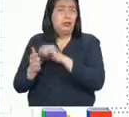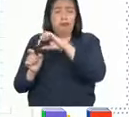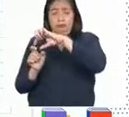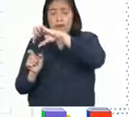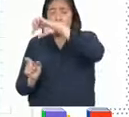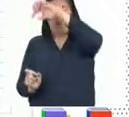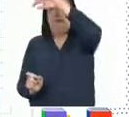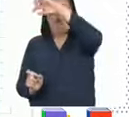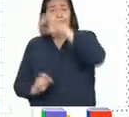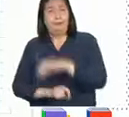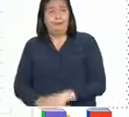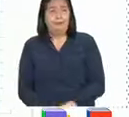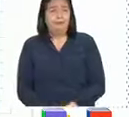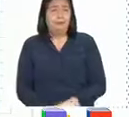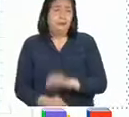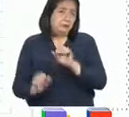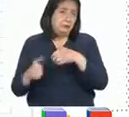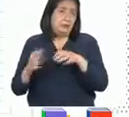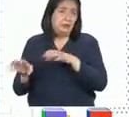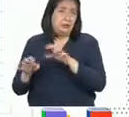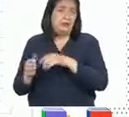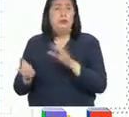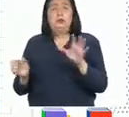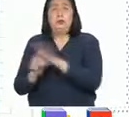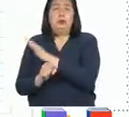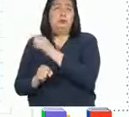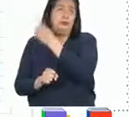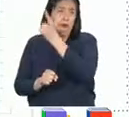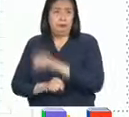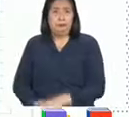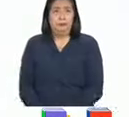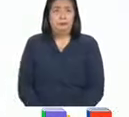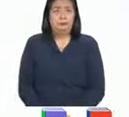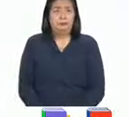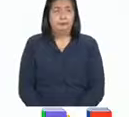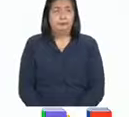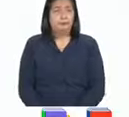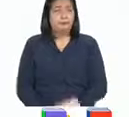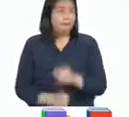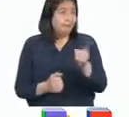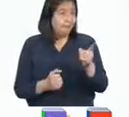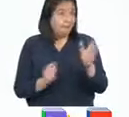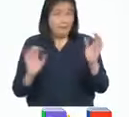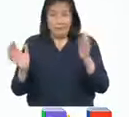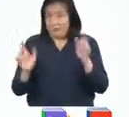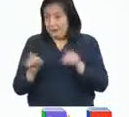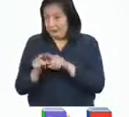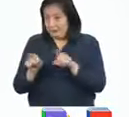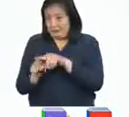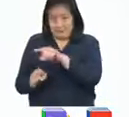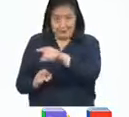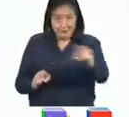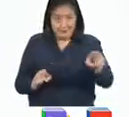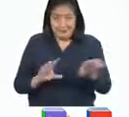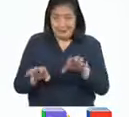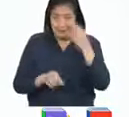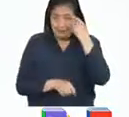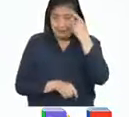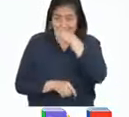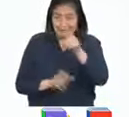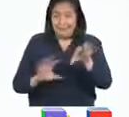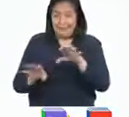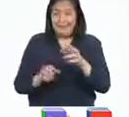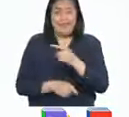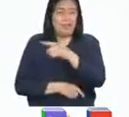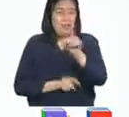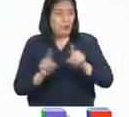una encima de la otra, para formar la población total. ¿Se parecen los gráficos que ustedes tenían en mente